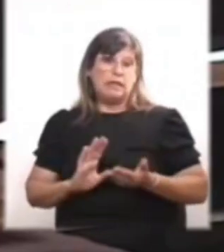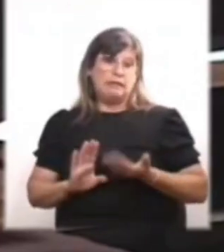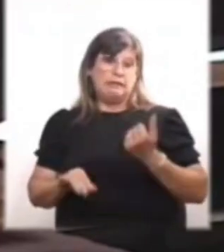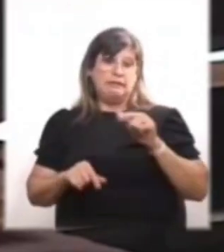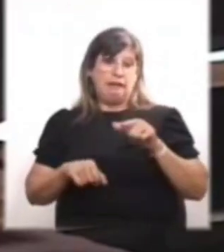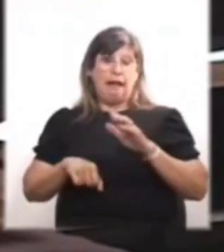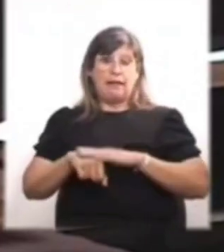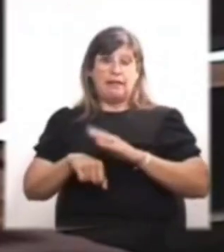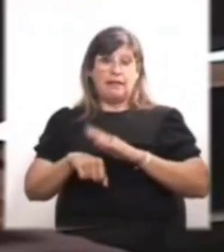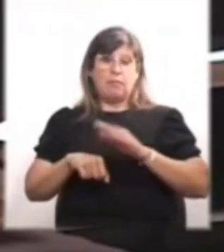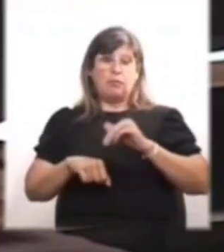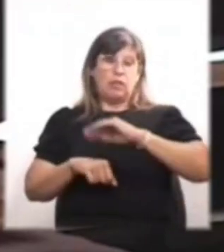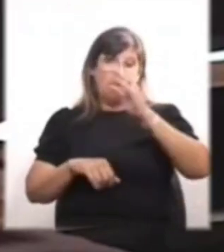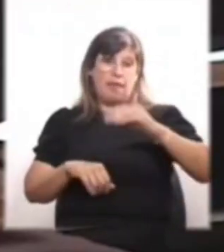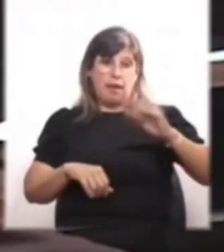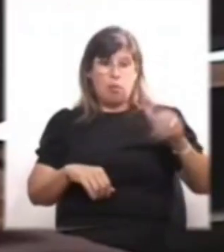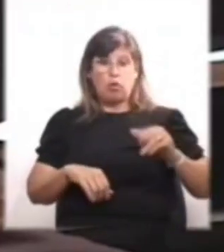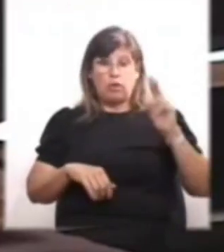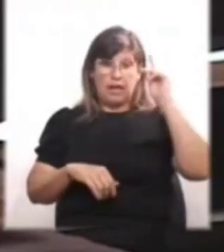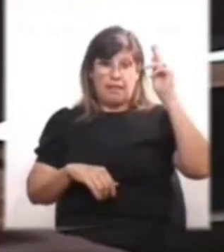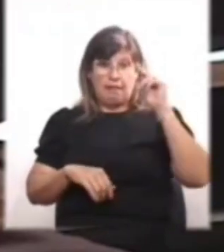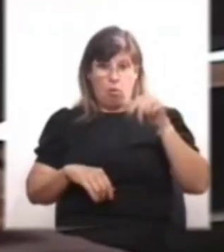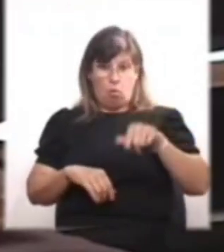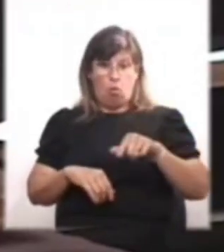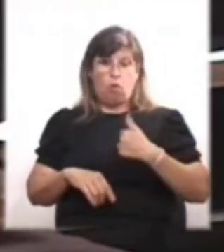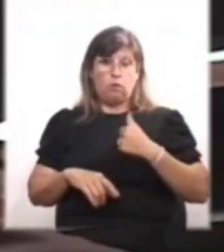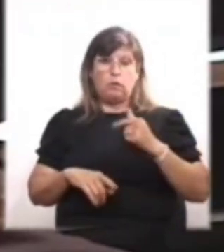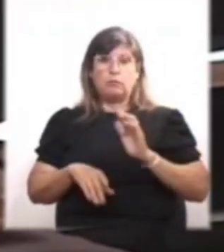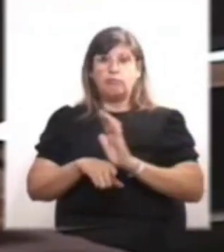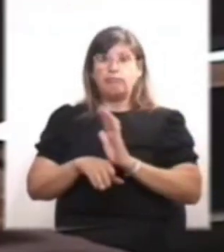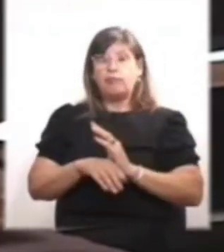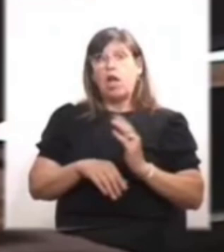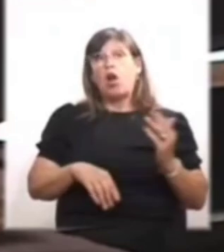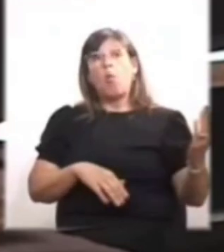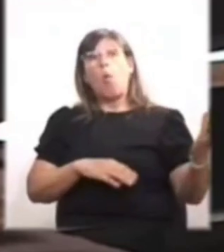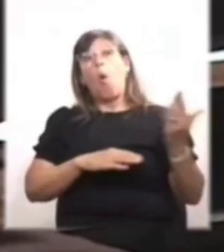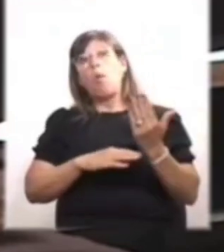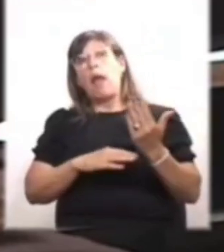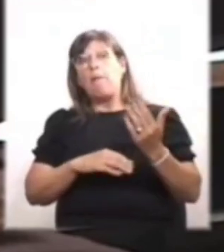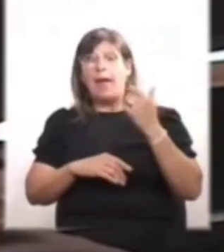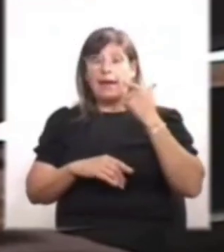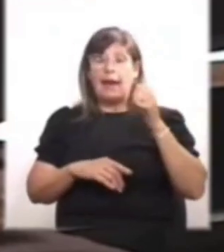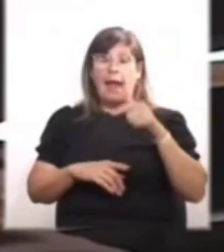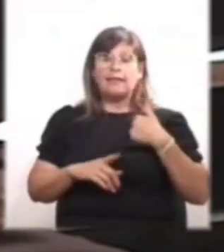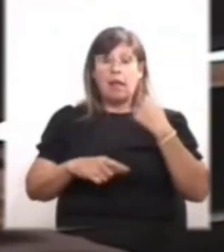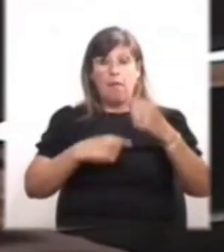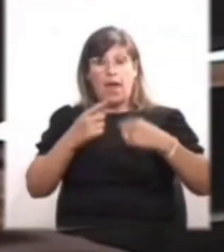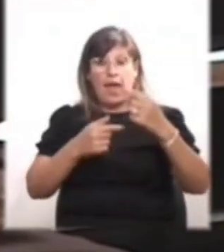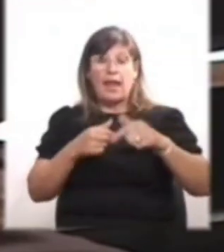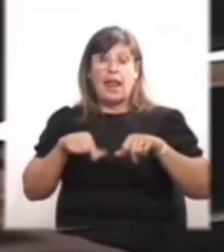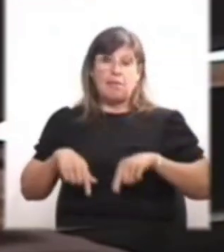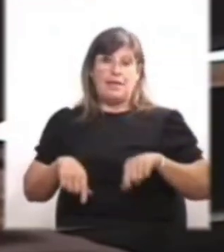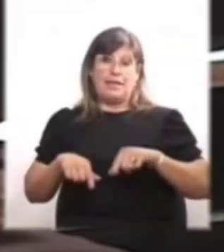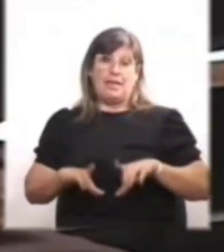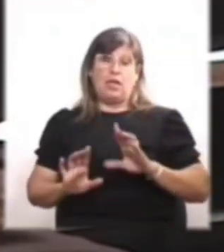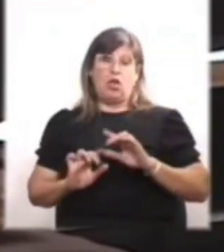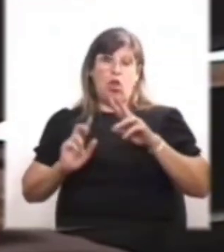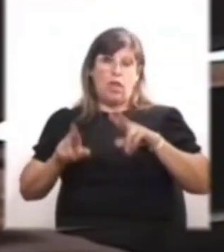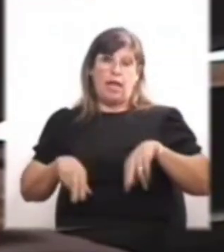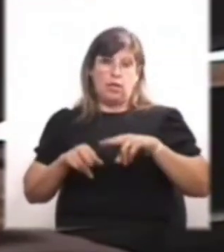la competencia al monte nativo era una amenaza para la continuidad del ministerio.